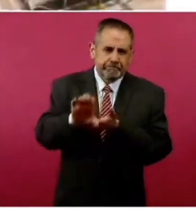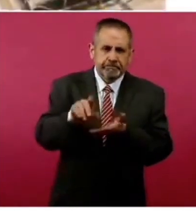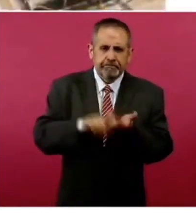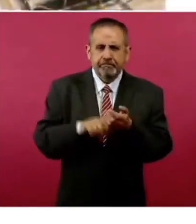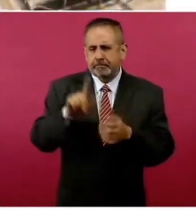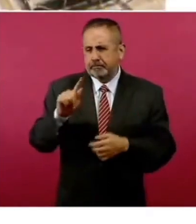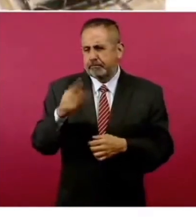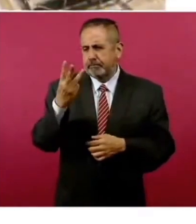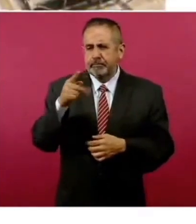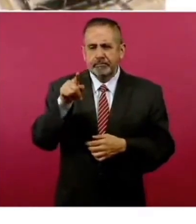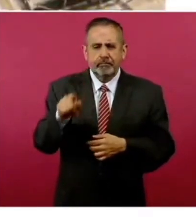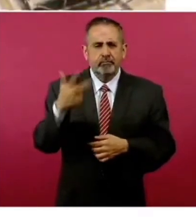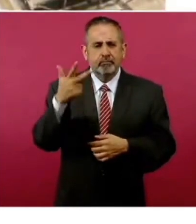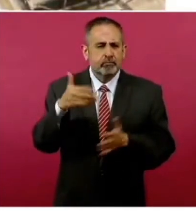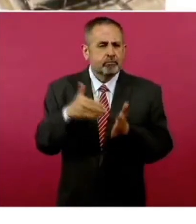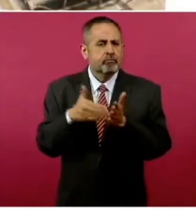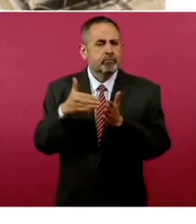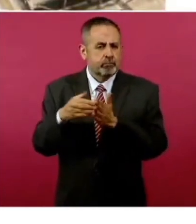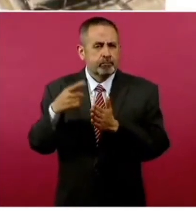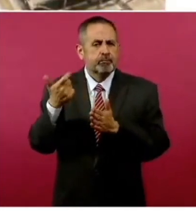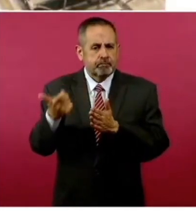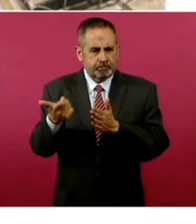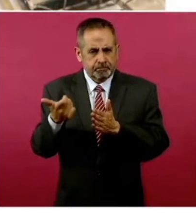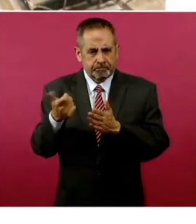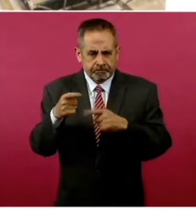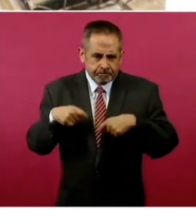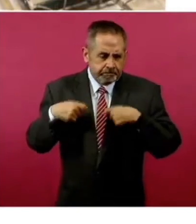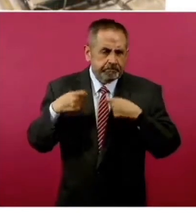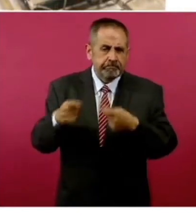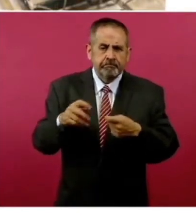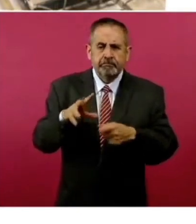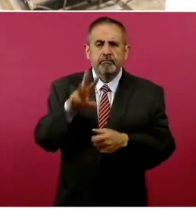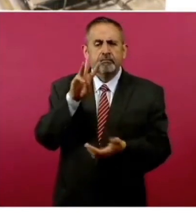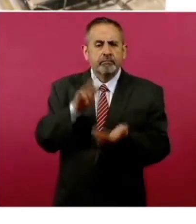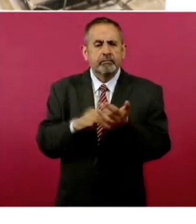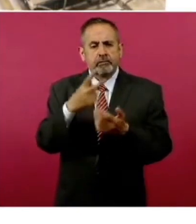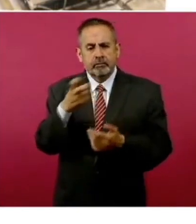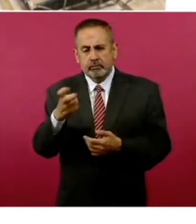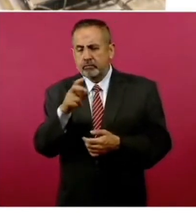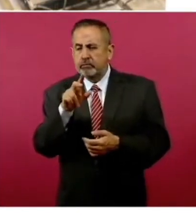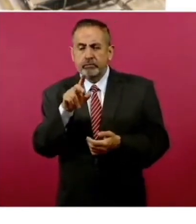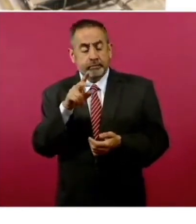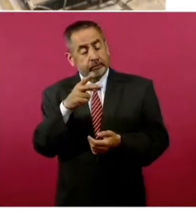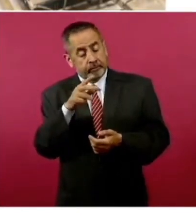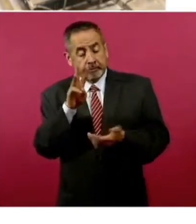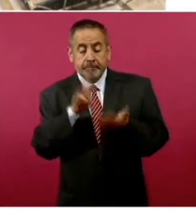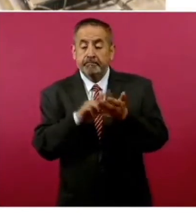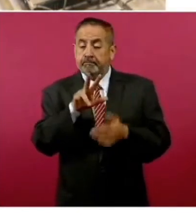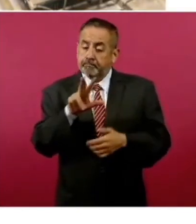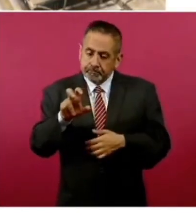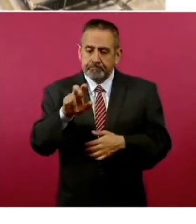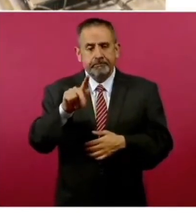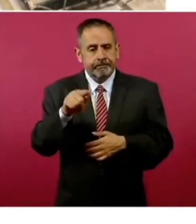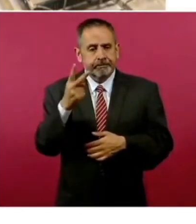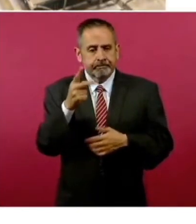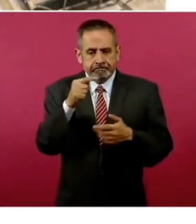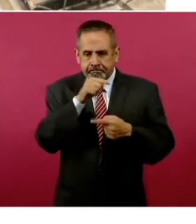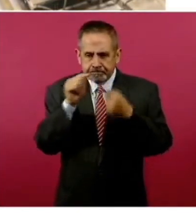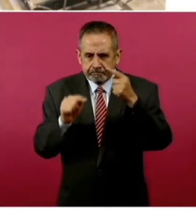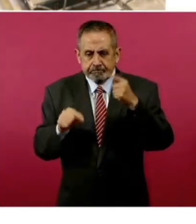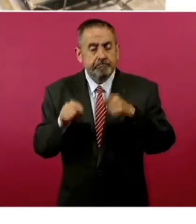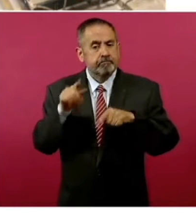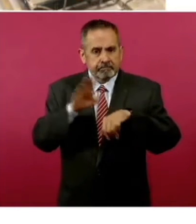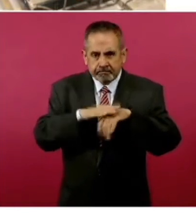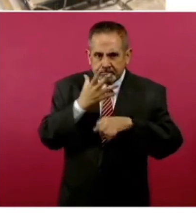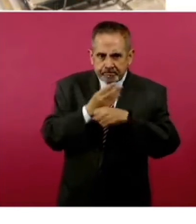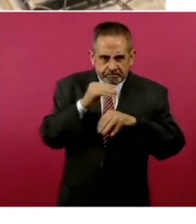73.8 millones de pesos en tres mil ochocientas setenta y dos acciones es el estado donde ha habido más